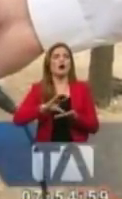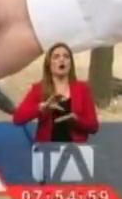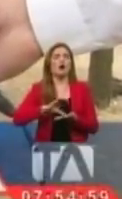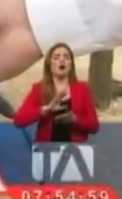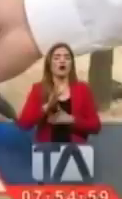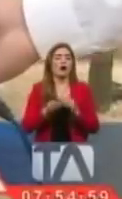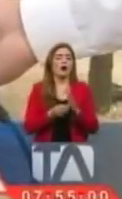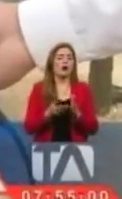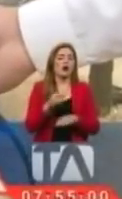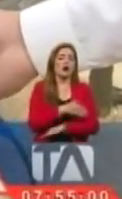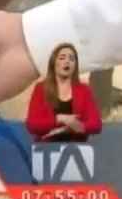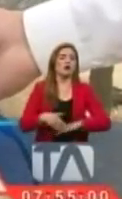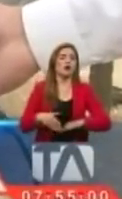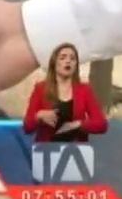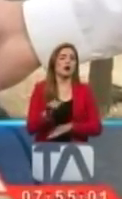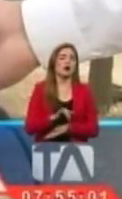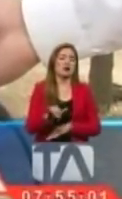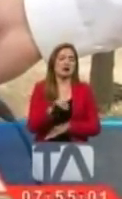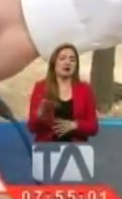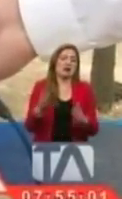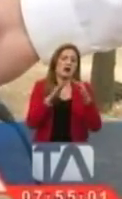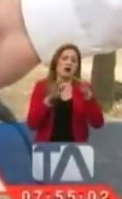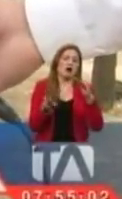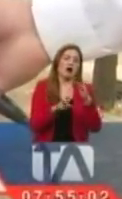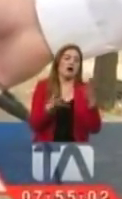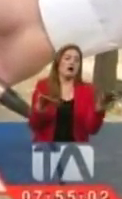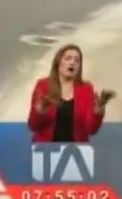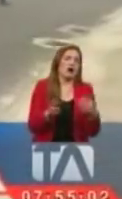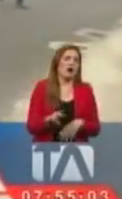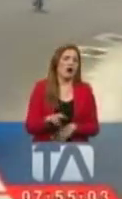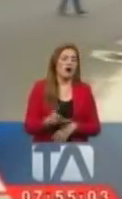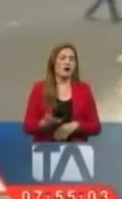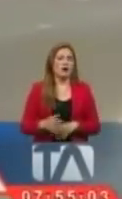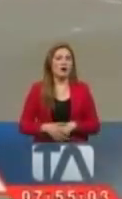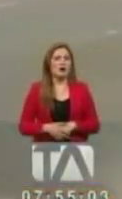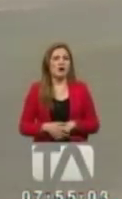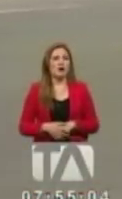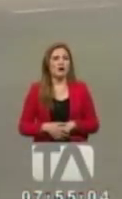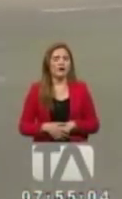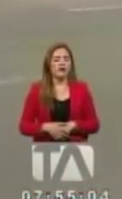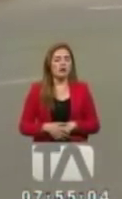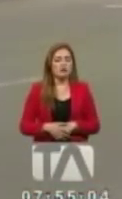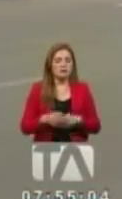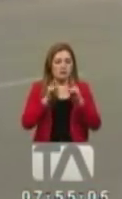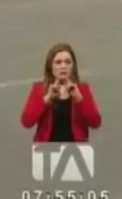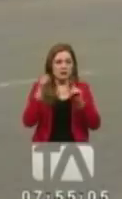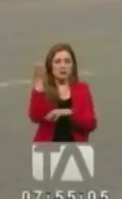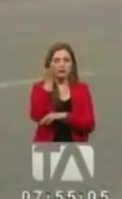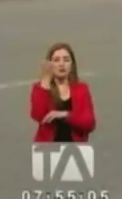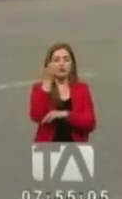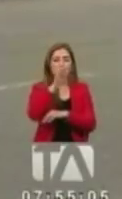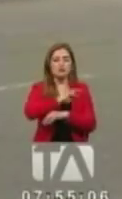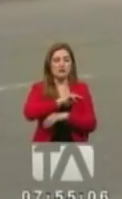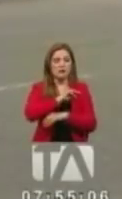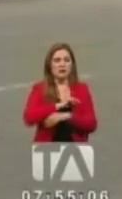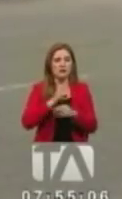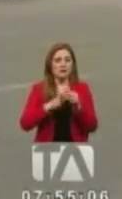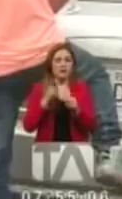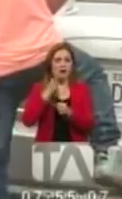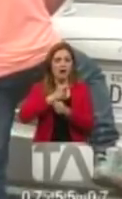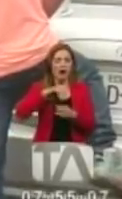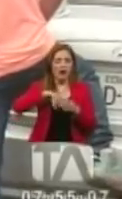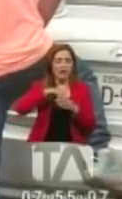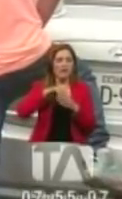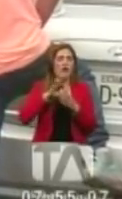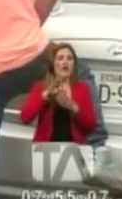calle otra vez y van a volver lo mismo lo mismo refugio así el domingo a través de la declaratoria de emergencia el municipio de quito dispone de un fondo